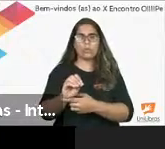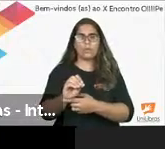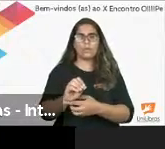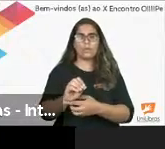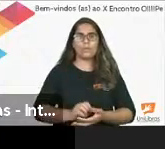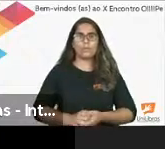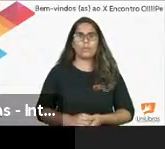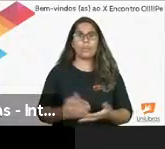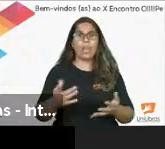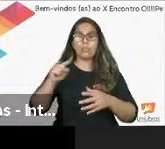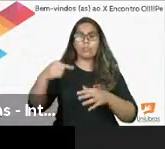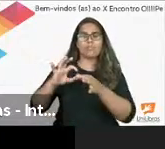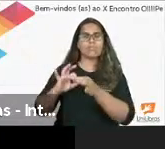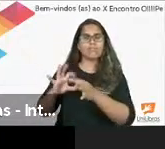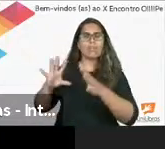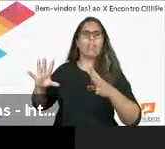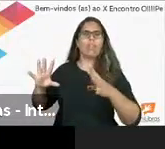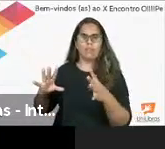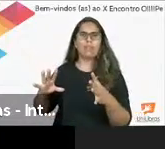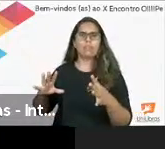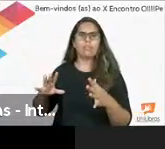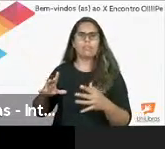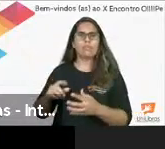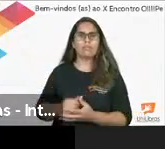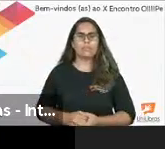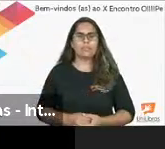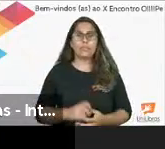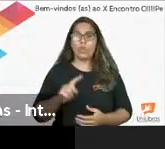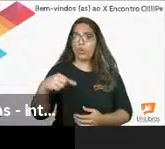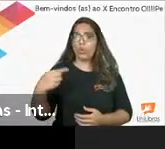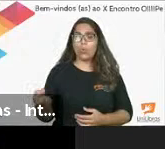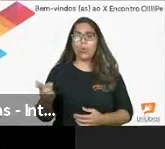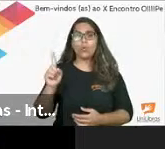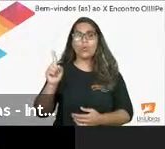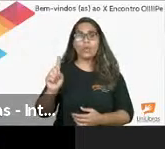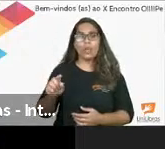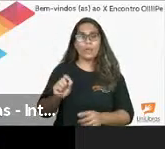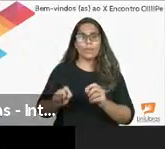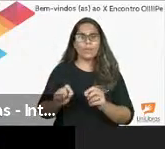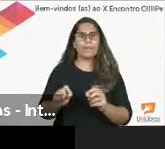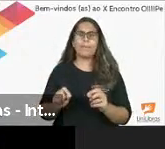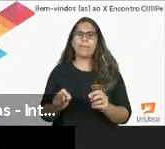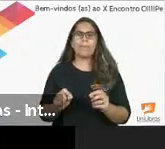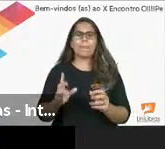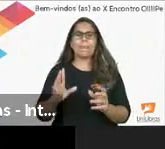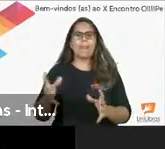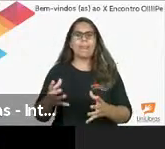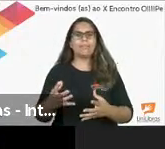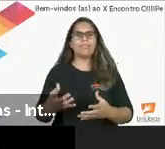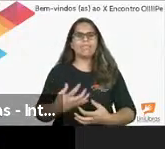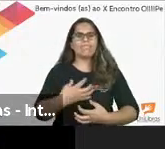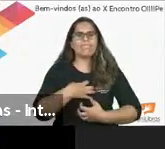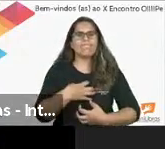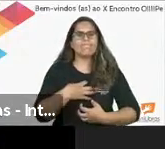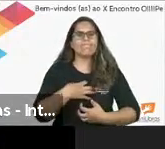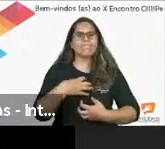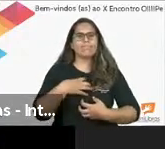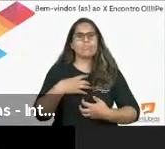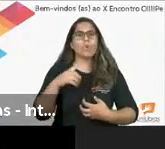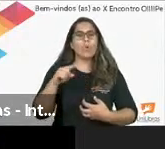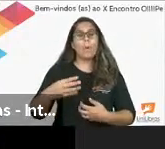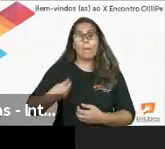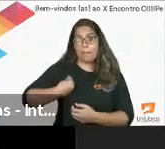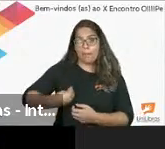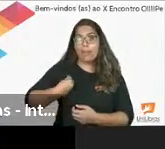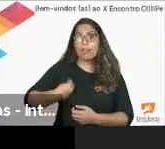otro. Y ese otro ahora no es una cuestión accesoria. Hace parte del modo